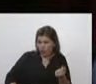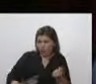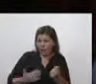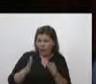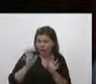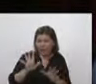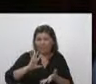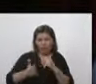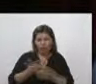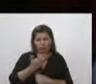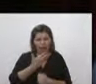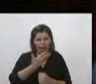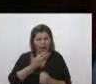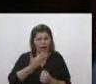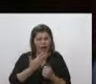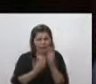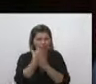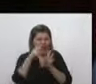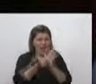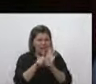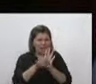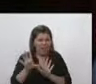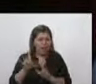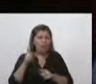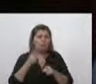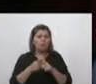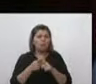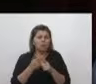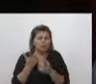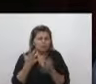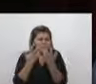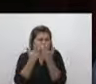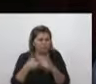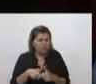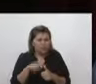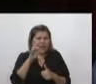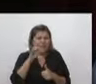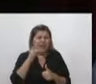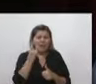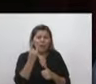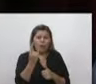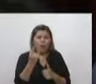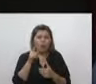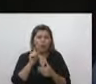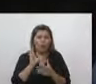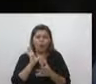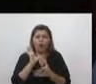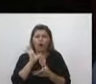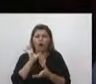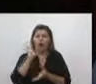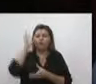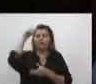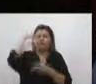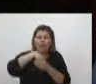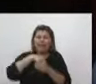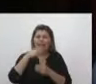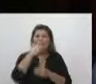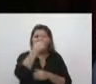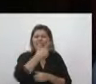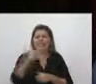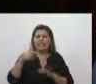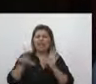¿no? Respecto de esto que, bueno, ya es un hecho, el tratamiento del DNU ha comenzado, no hubo posibilidad de posponer a raíz del